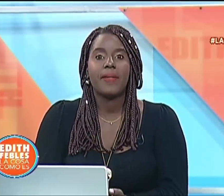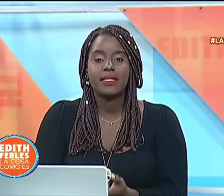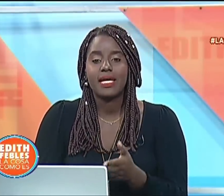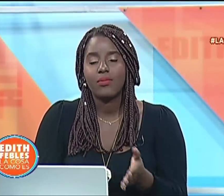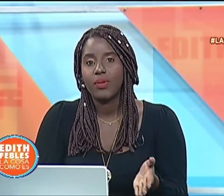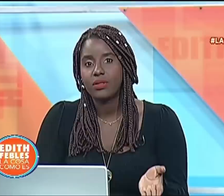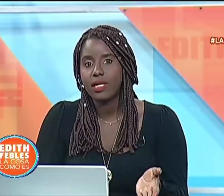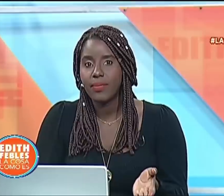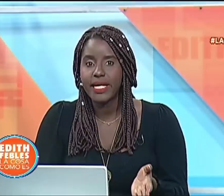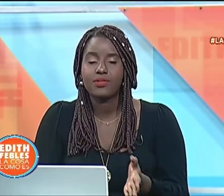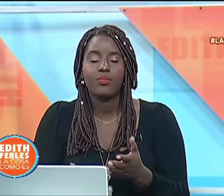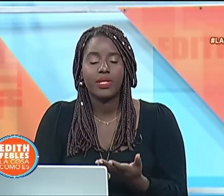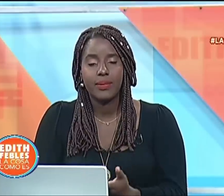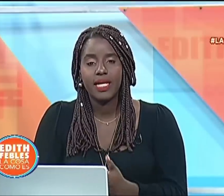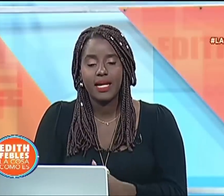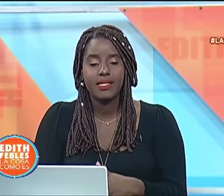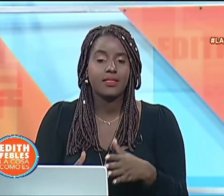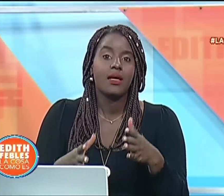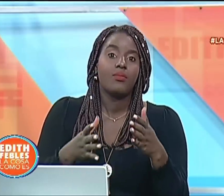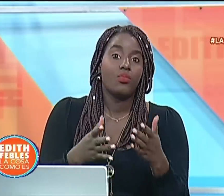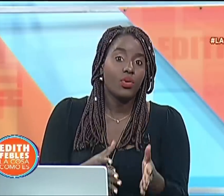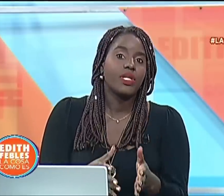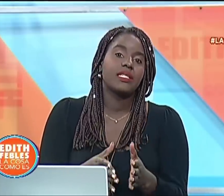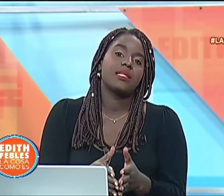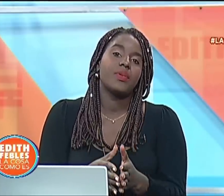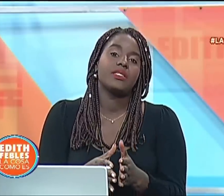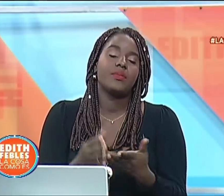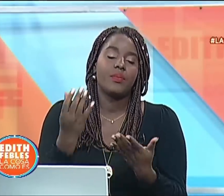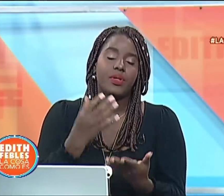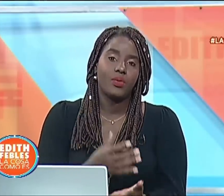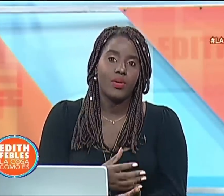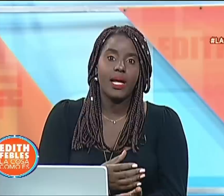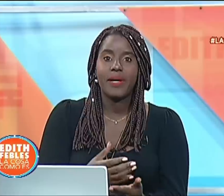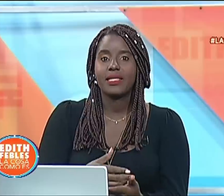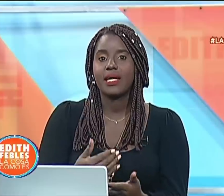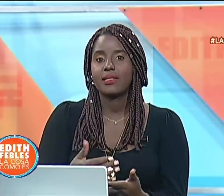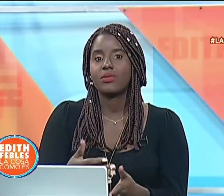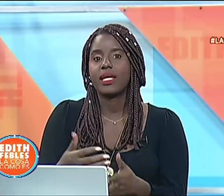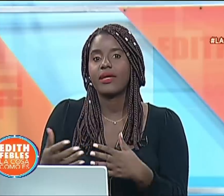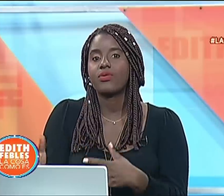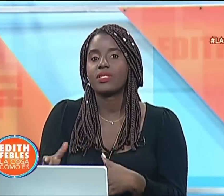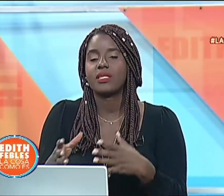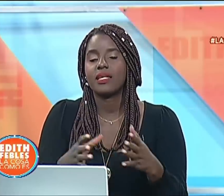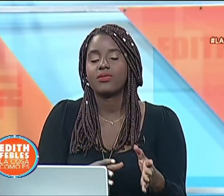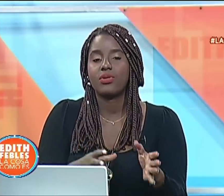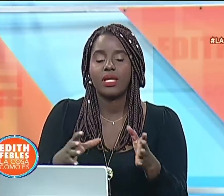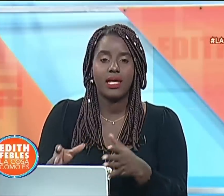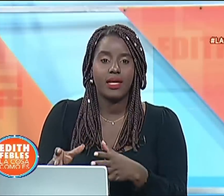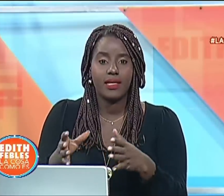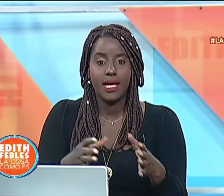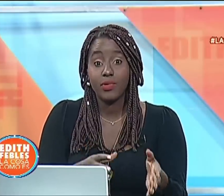en la práctica al momento de la aplicación, porque también las leyes muy bonitas al principio, pero luego en la práctica resulta que hay cosas que